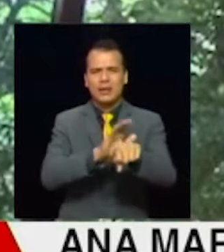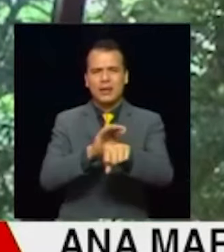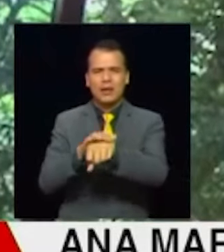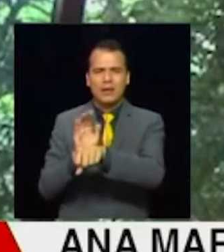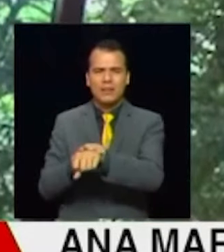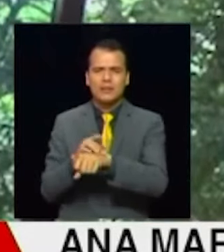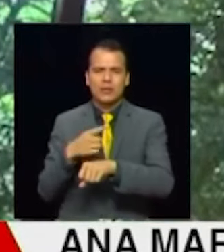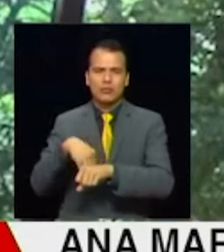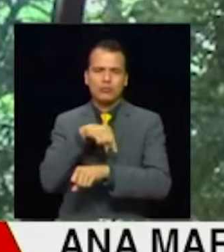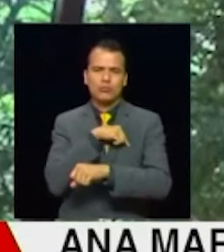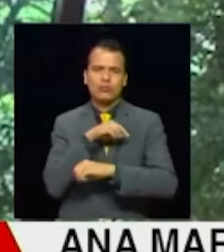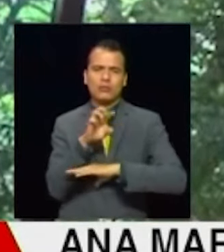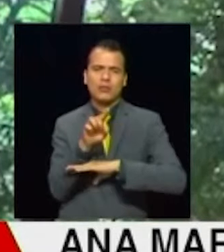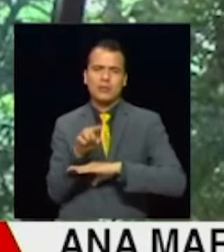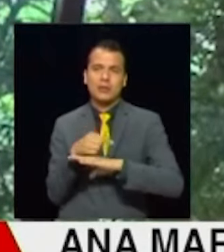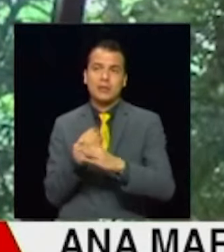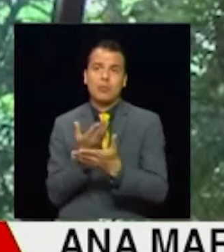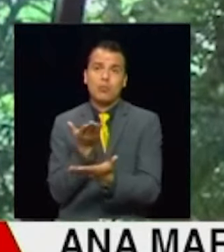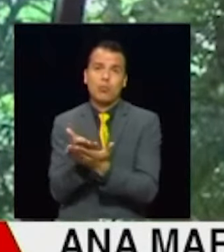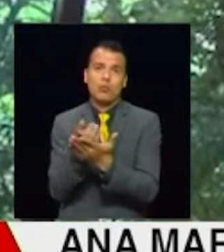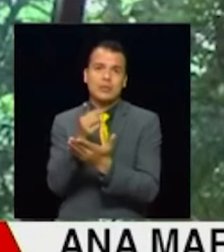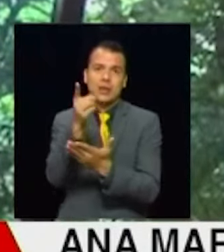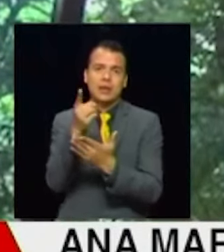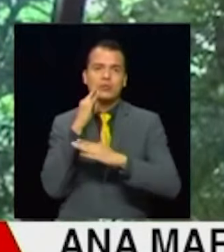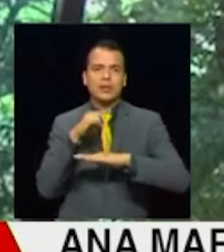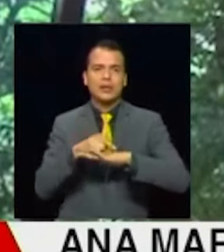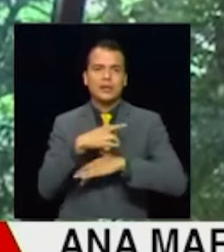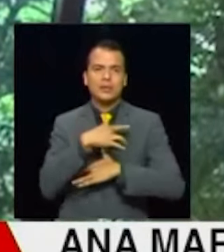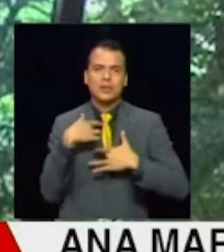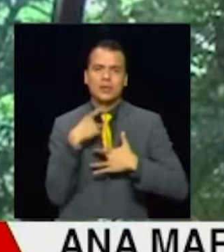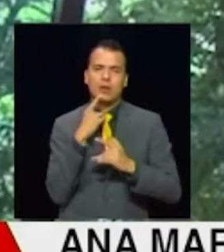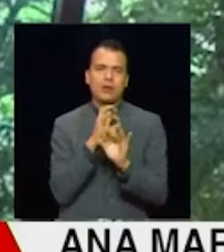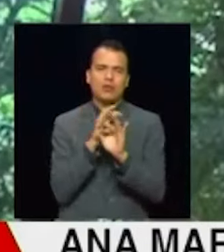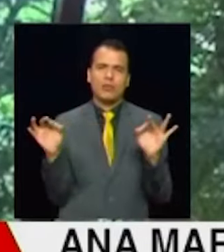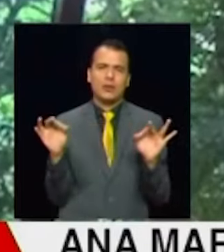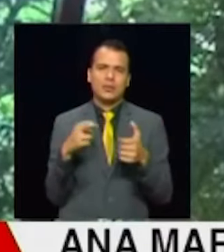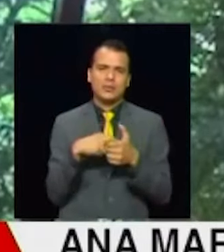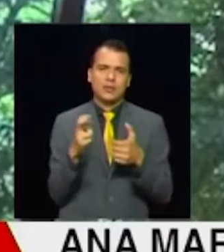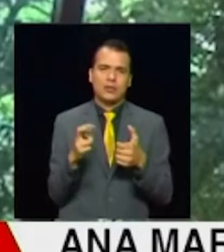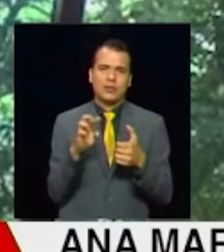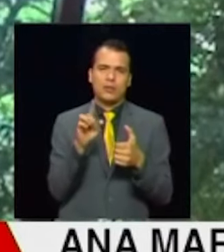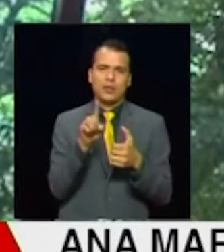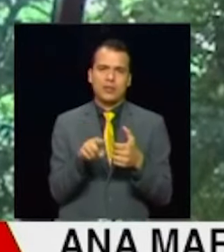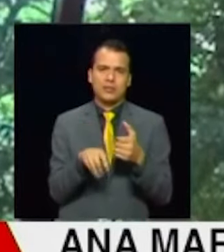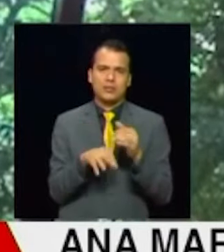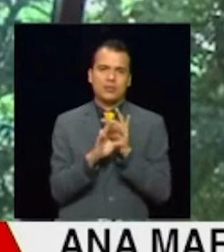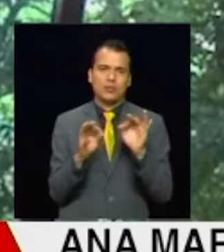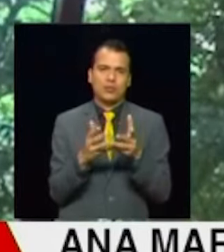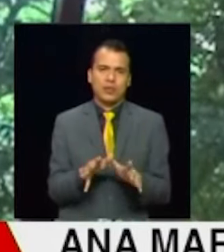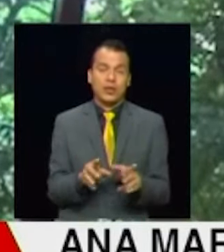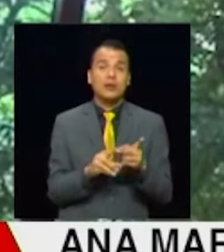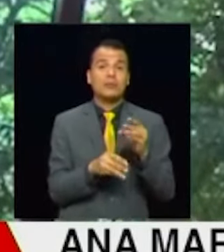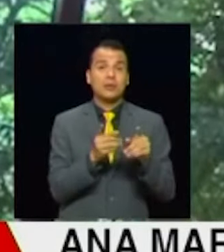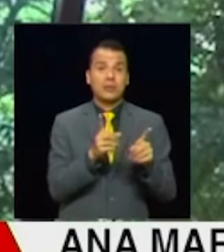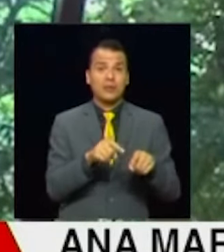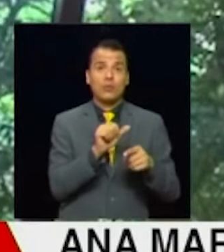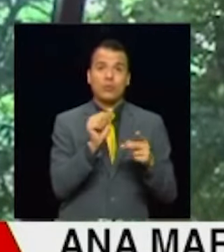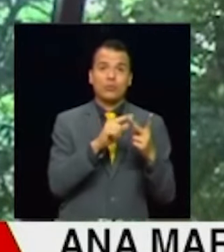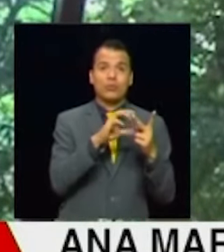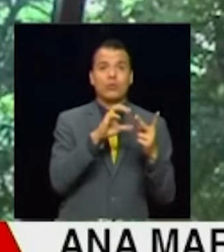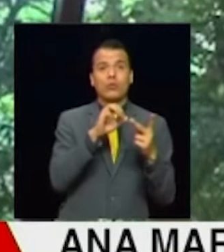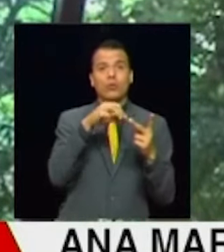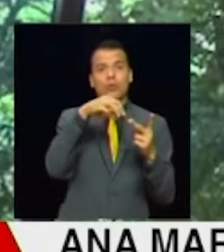Sura, sumado al que hace unas semanas se había hecho Compensar, pero también a las medidas de intervención que ha tomado el